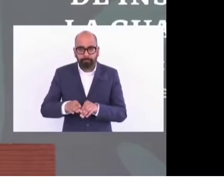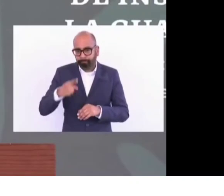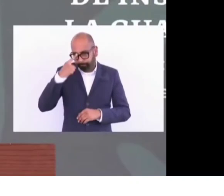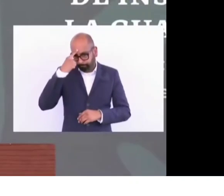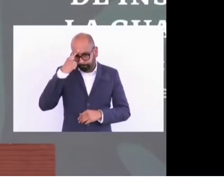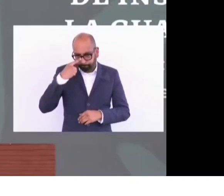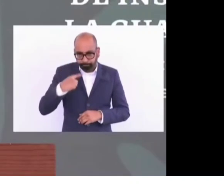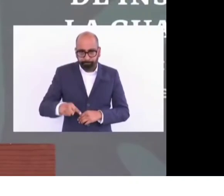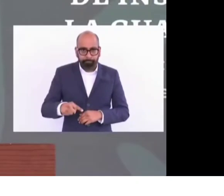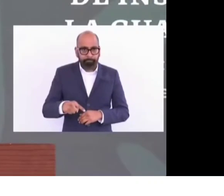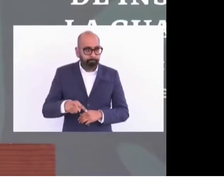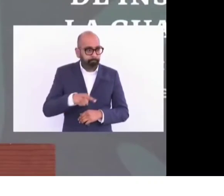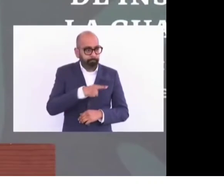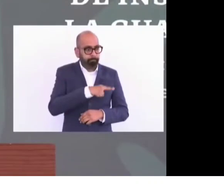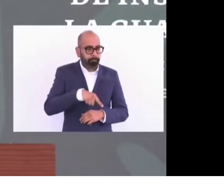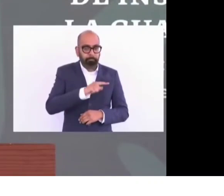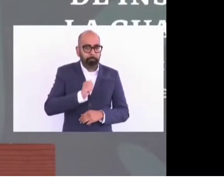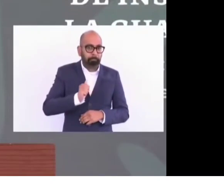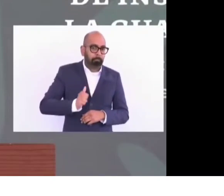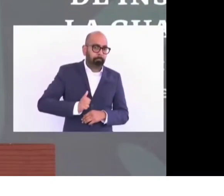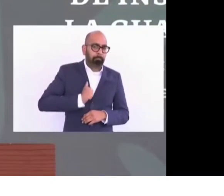los usurpadores.